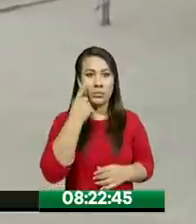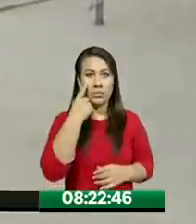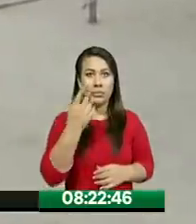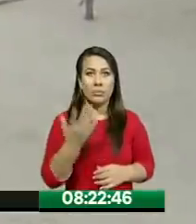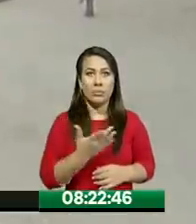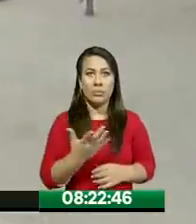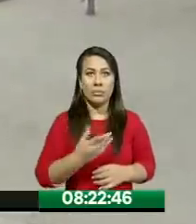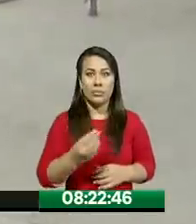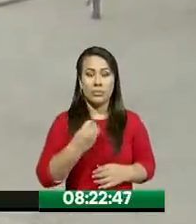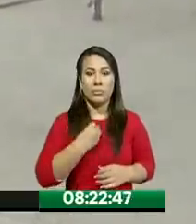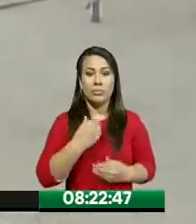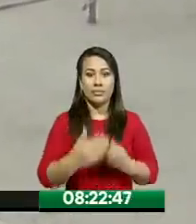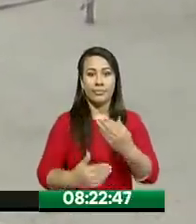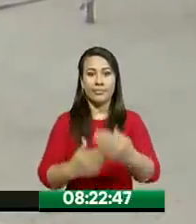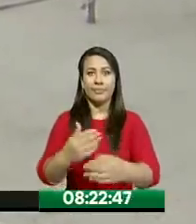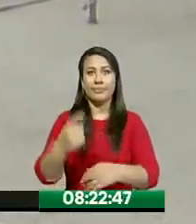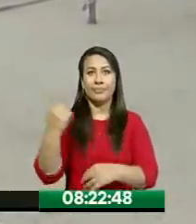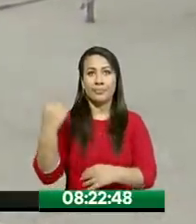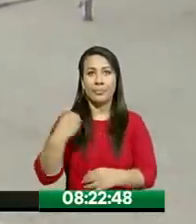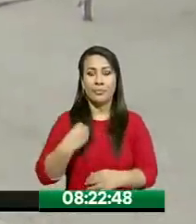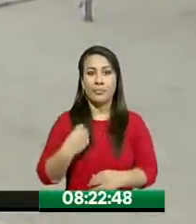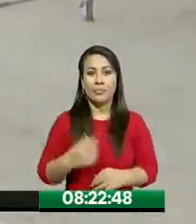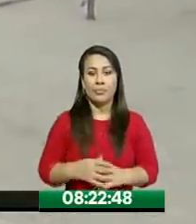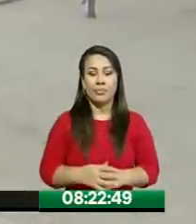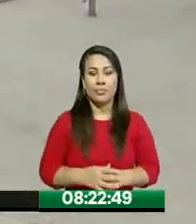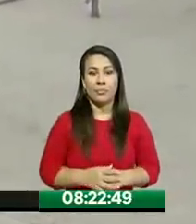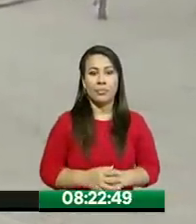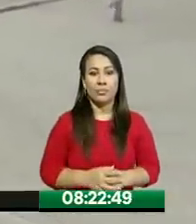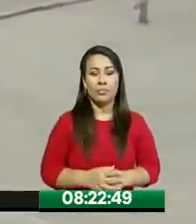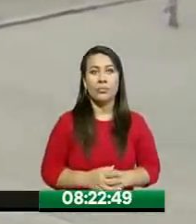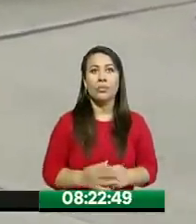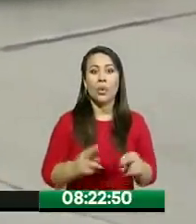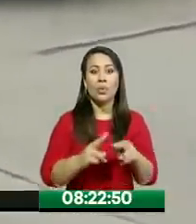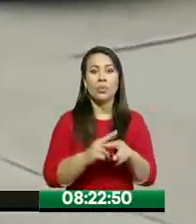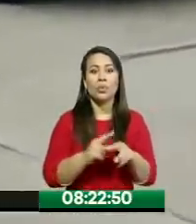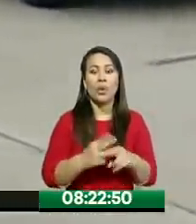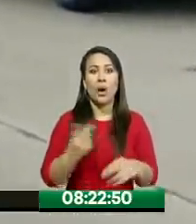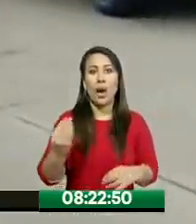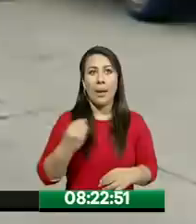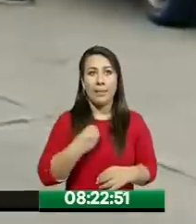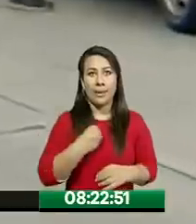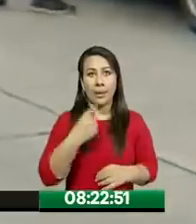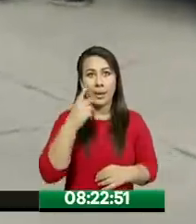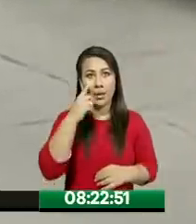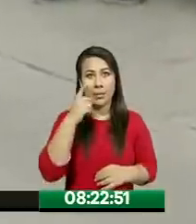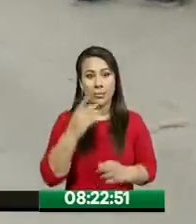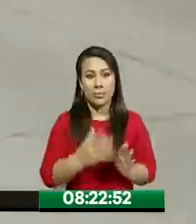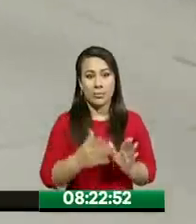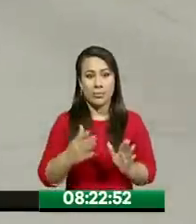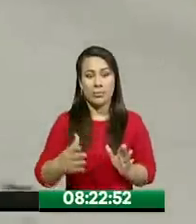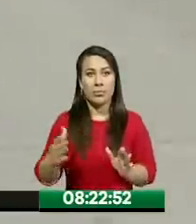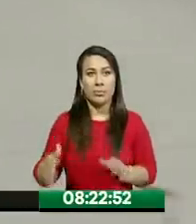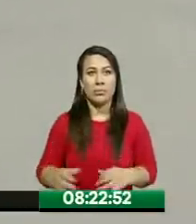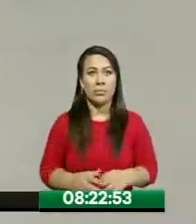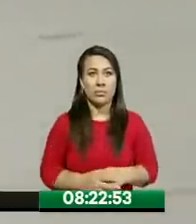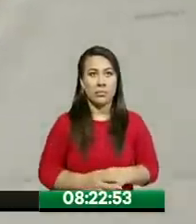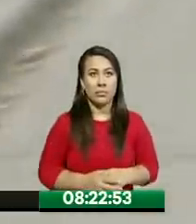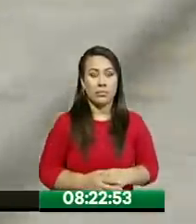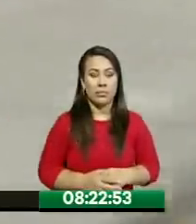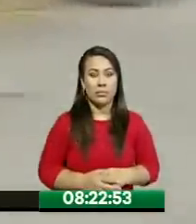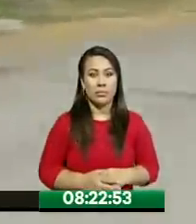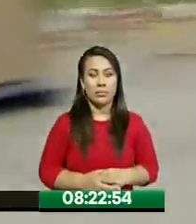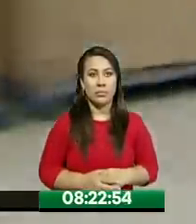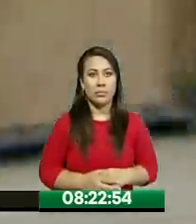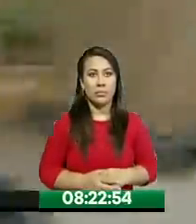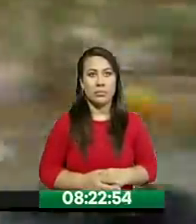necesita ser operada inmediatamente. Y en caso de que el juez de garantías penales dicte una sentencia condenatoria, la mujer tendrá que